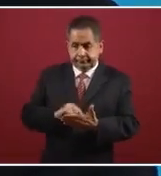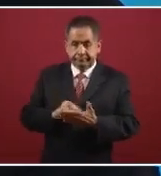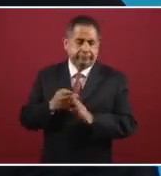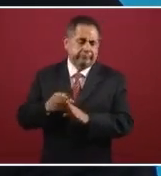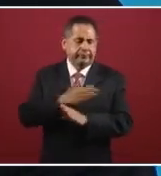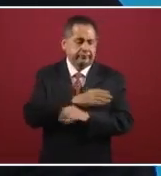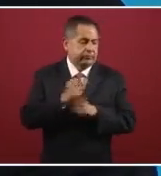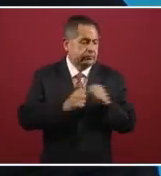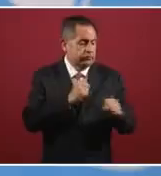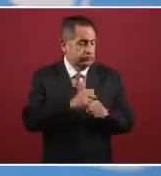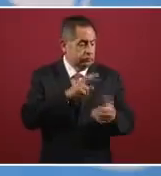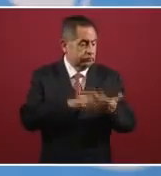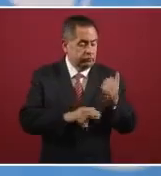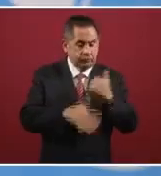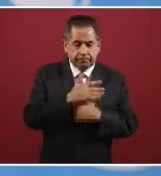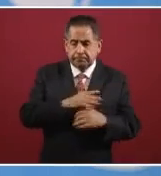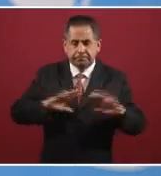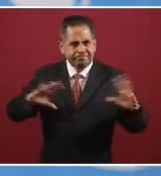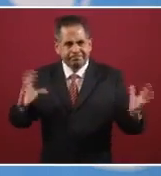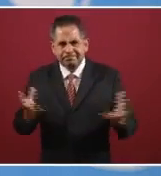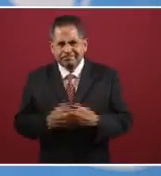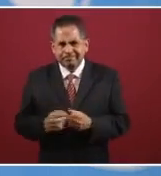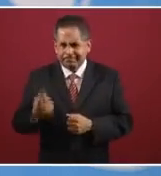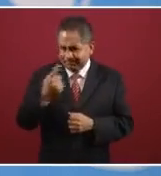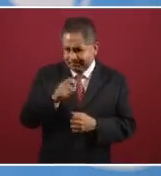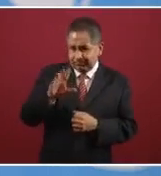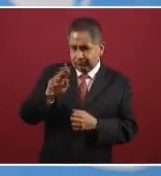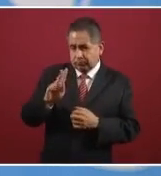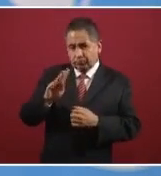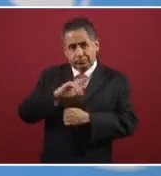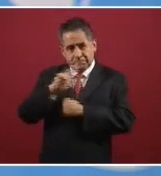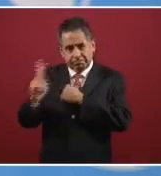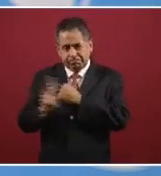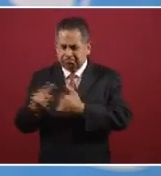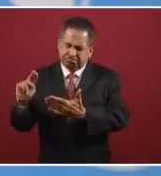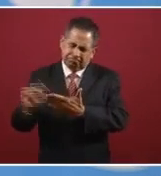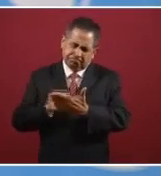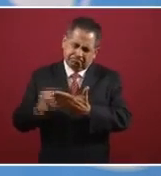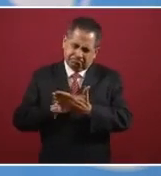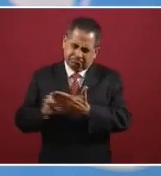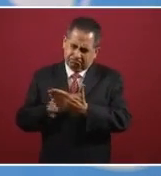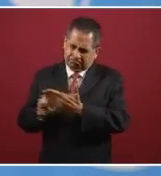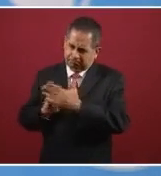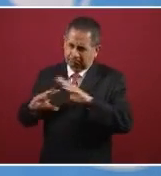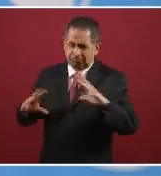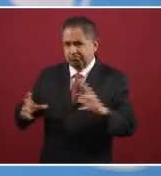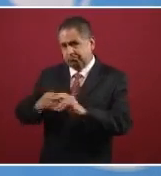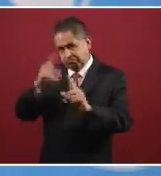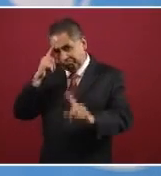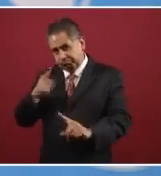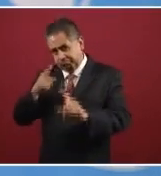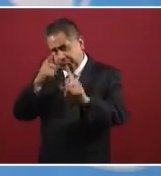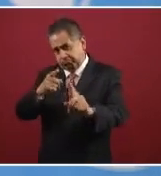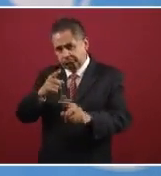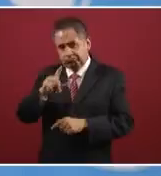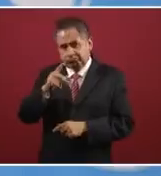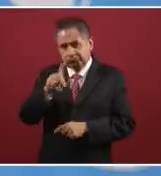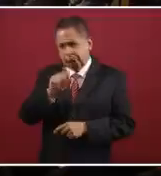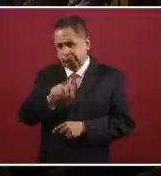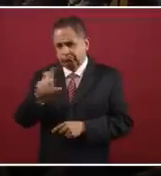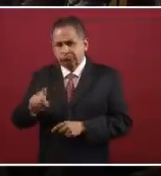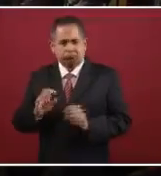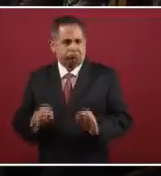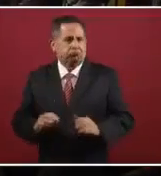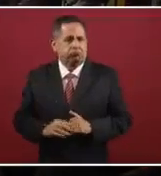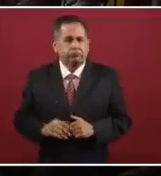2015. Más de 190 países firmaron esta agenda. Y esta agenda es una manifestación y de alguna manera una